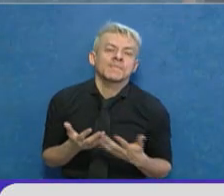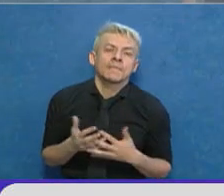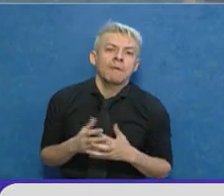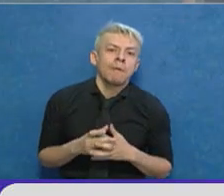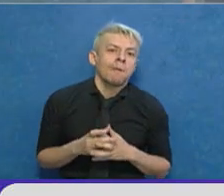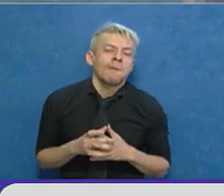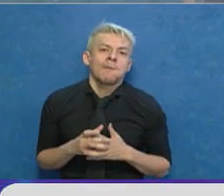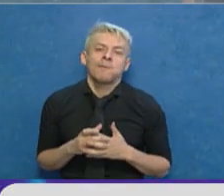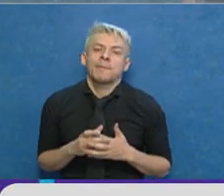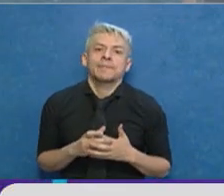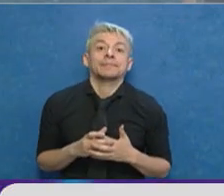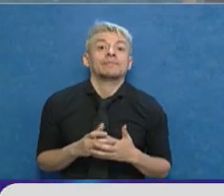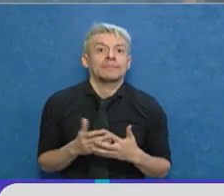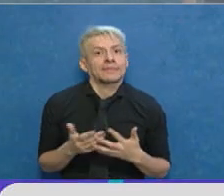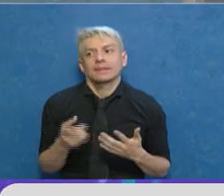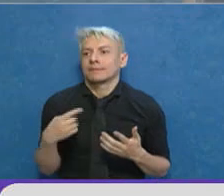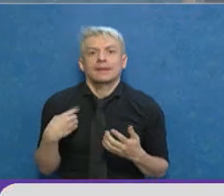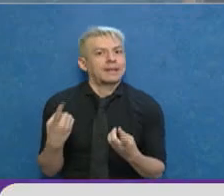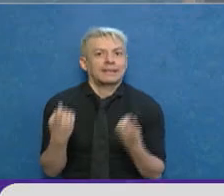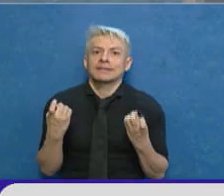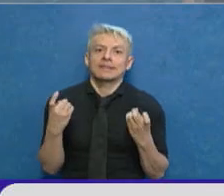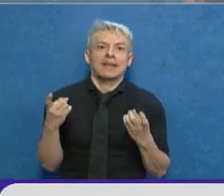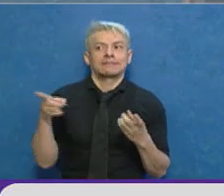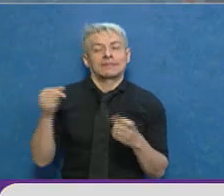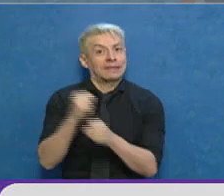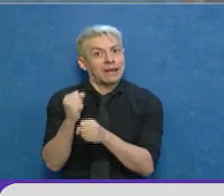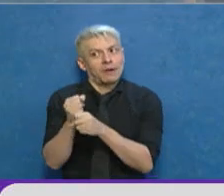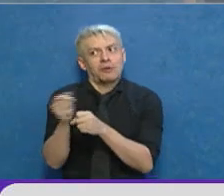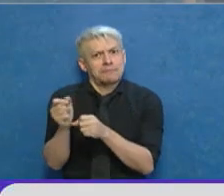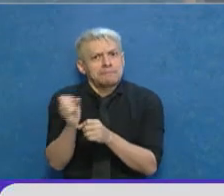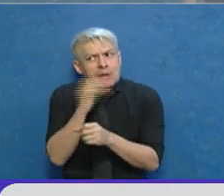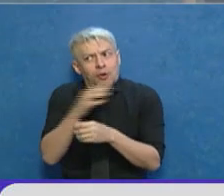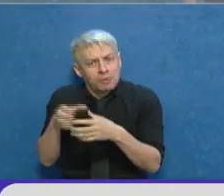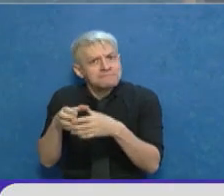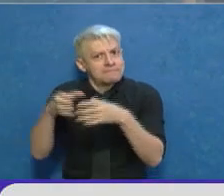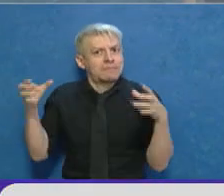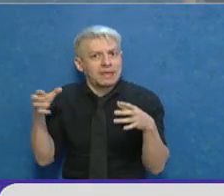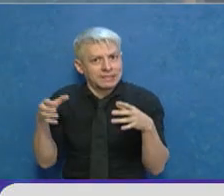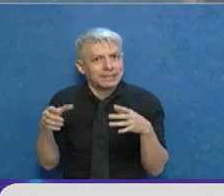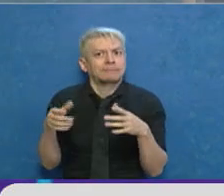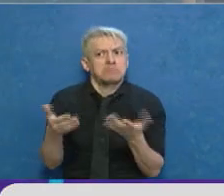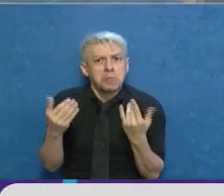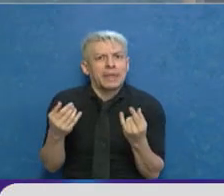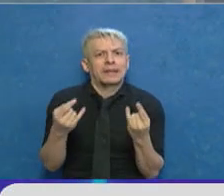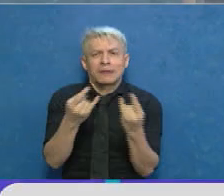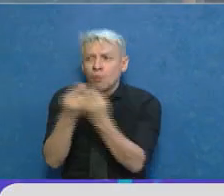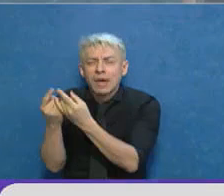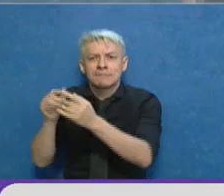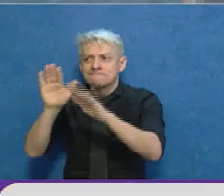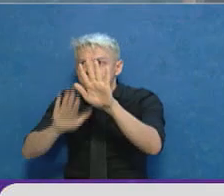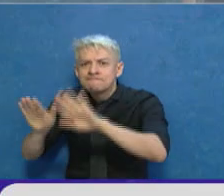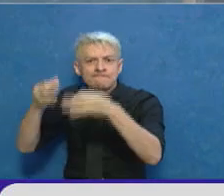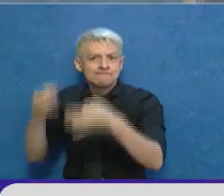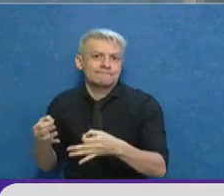toda la plataforma de sostén de todo esto, ¿no? Por último, y aprovecho que lo tengo en vivo, le pido brevedad y tiene que ver con la condena